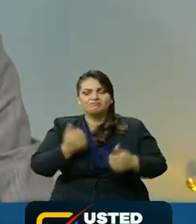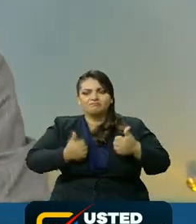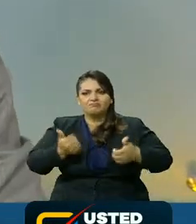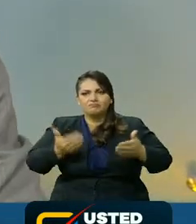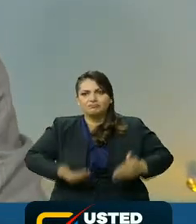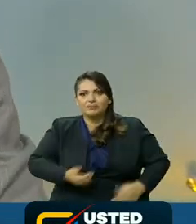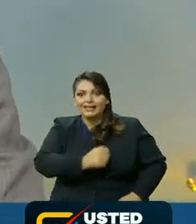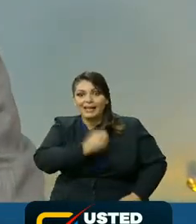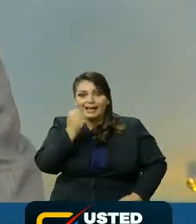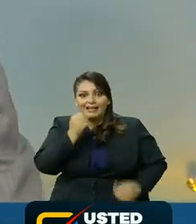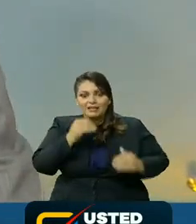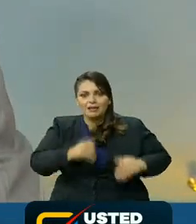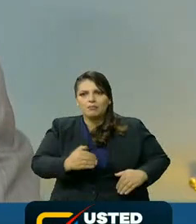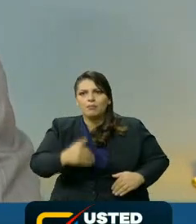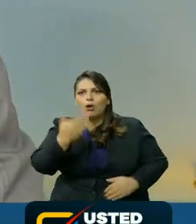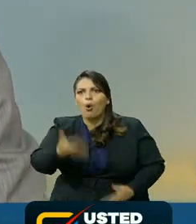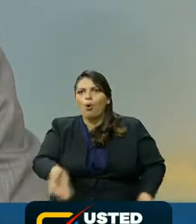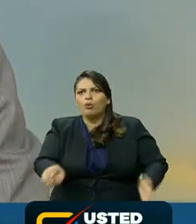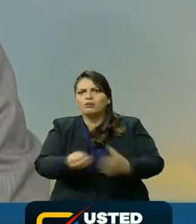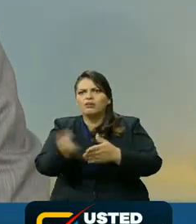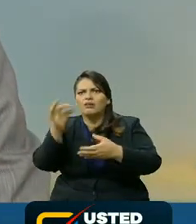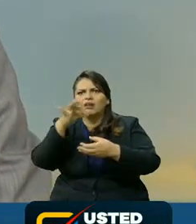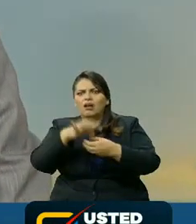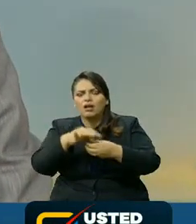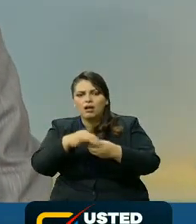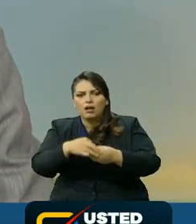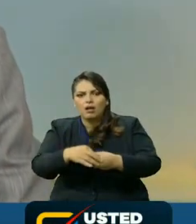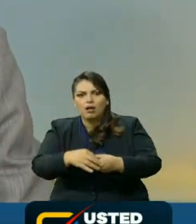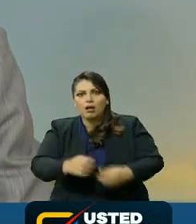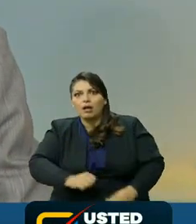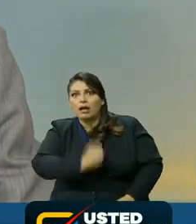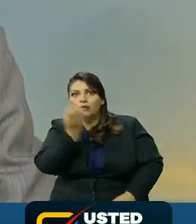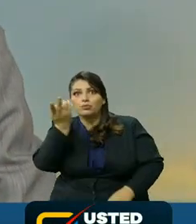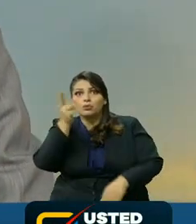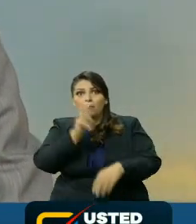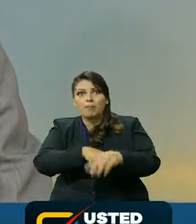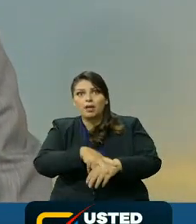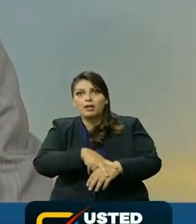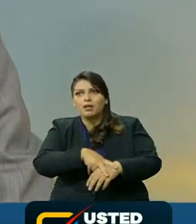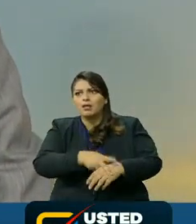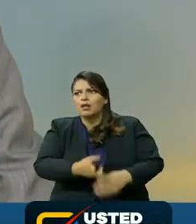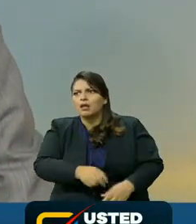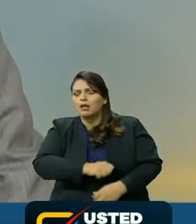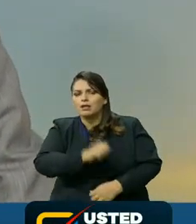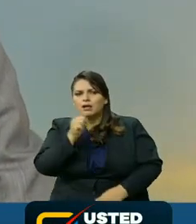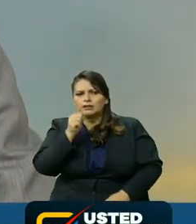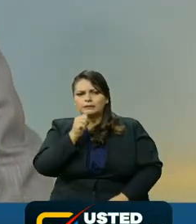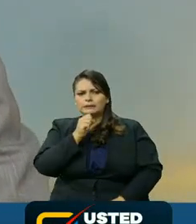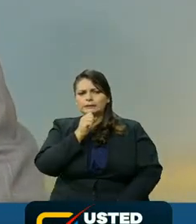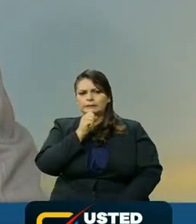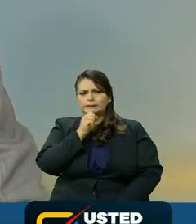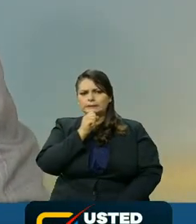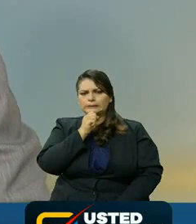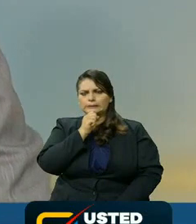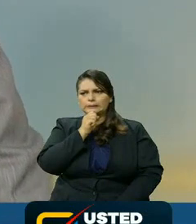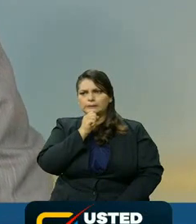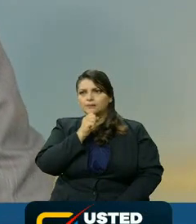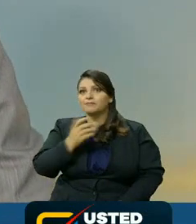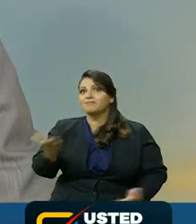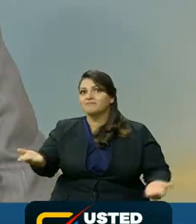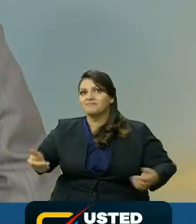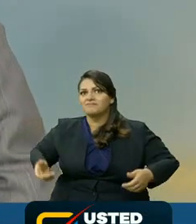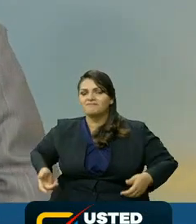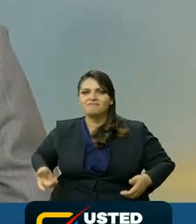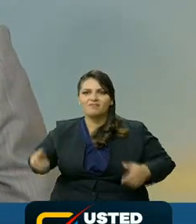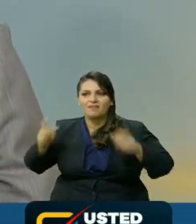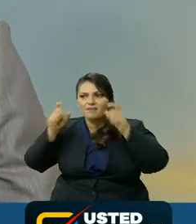opinión. Más fácil va a ser para la candidatura de Lasso obtener los votos de otros sectores políticos que tienen,